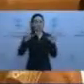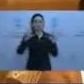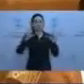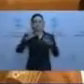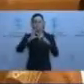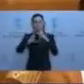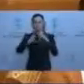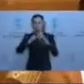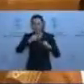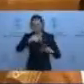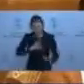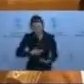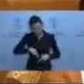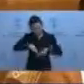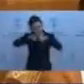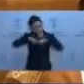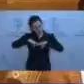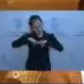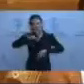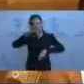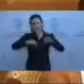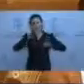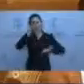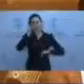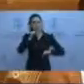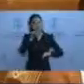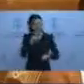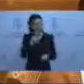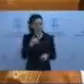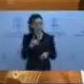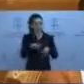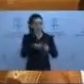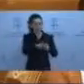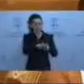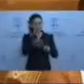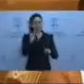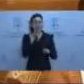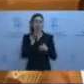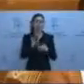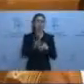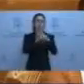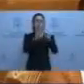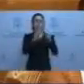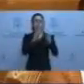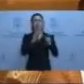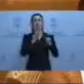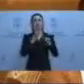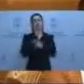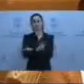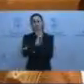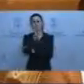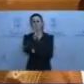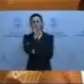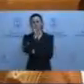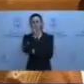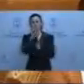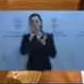siendo investigado por un juzgado de instrucción de Oviedo en relación a su gestión en la red troncal